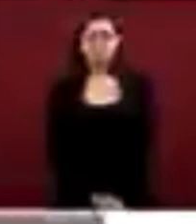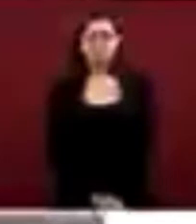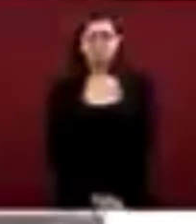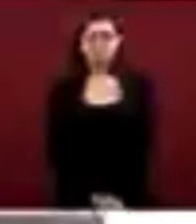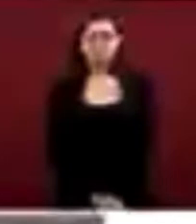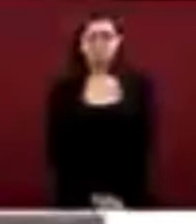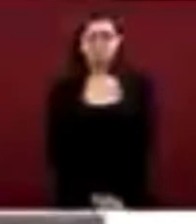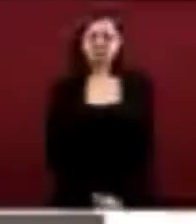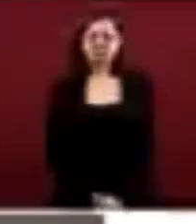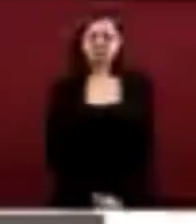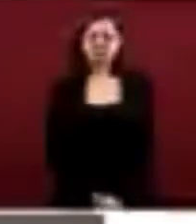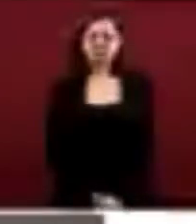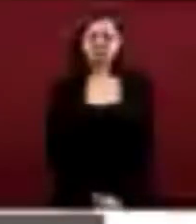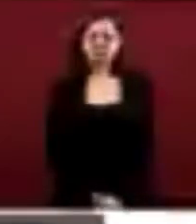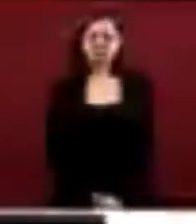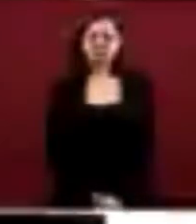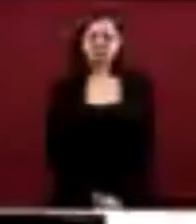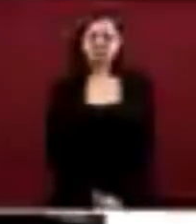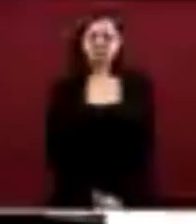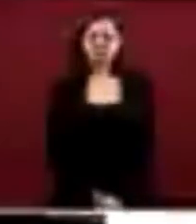Mantén. Mantengan ahí.